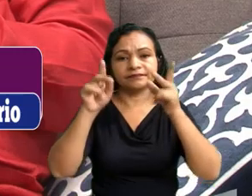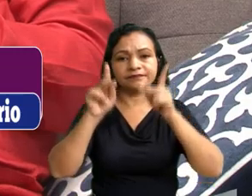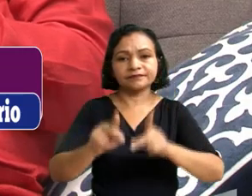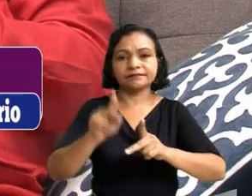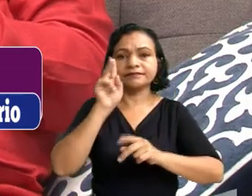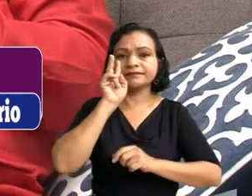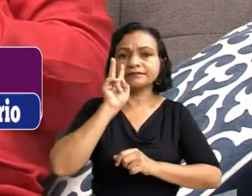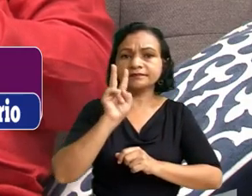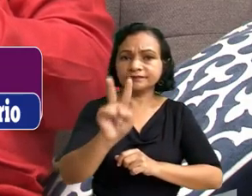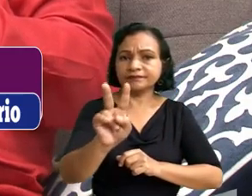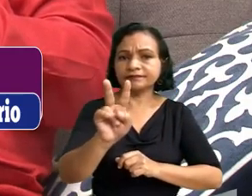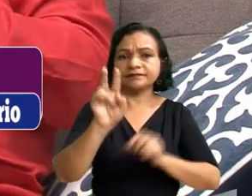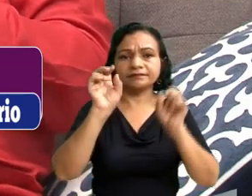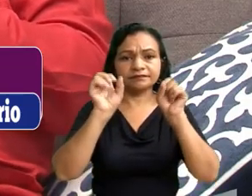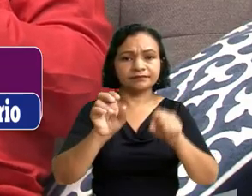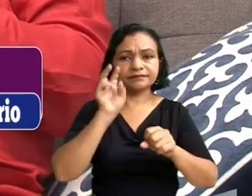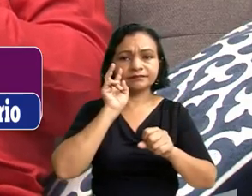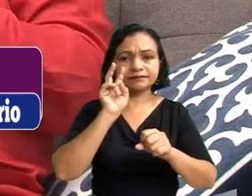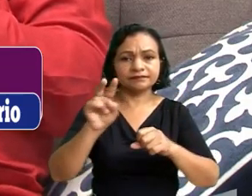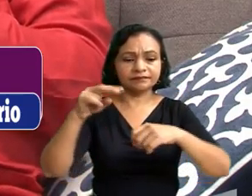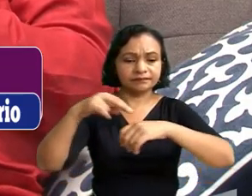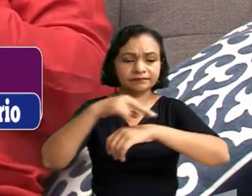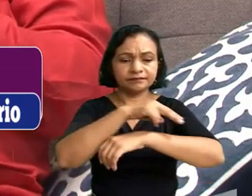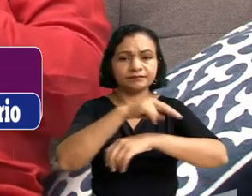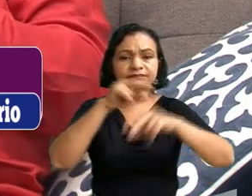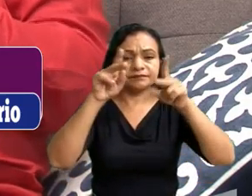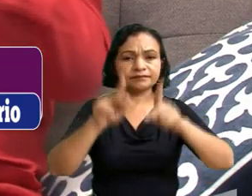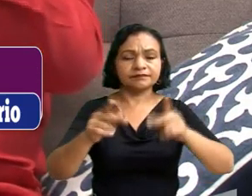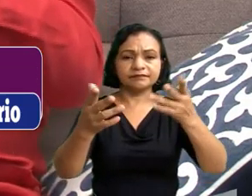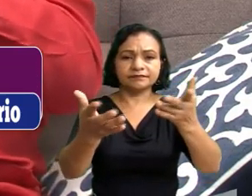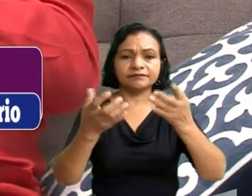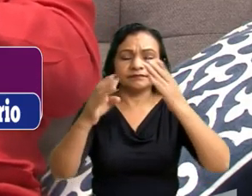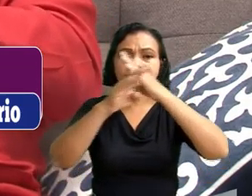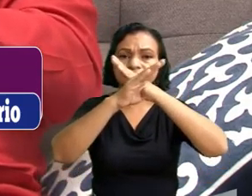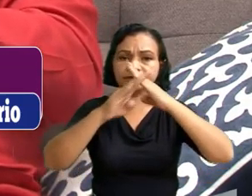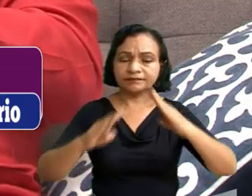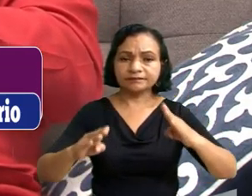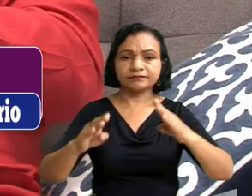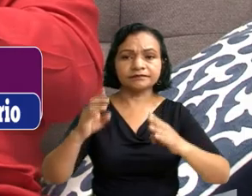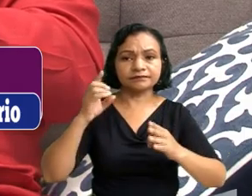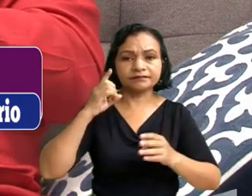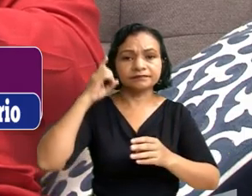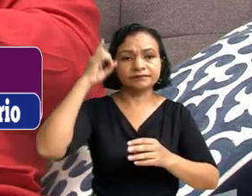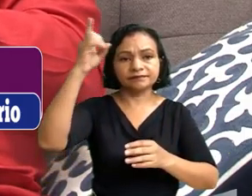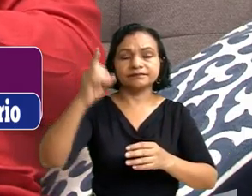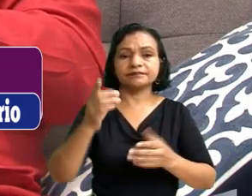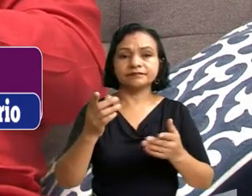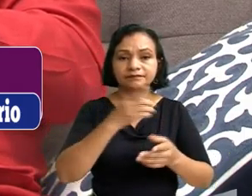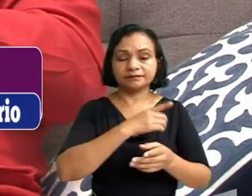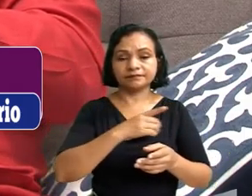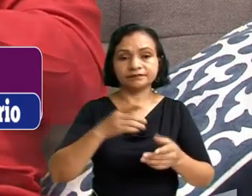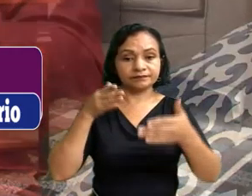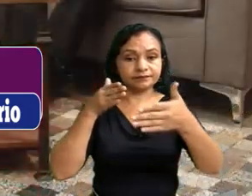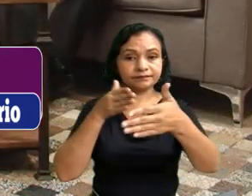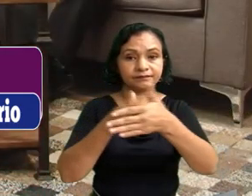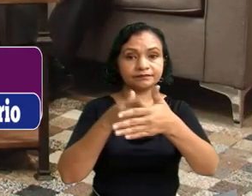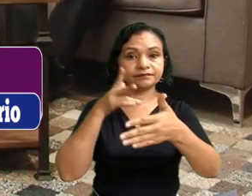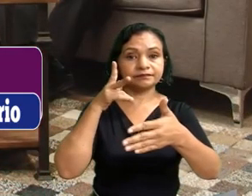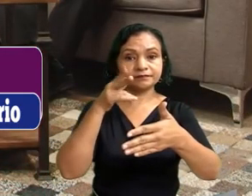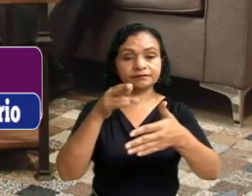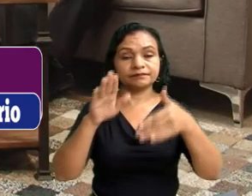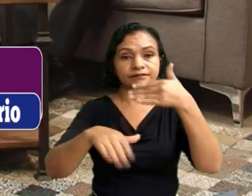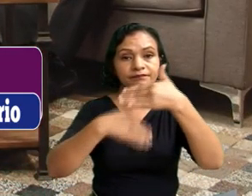tiempo y el camino de la gente la paz la reconciliación tenemos que hacer una nueva pausa pero al volver